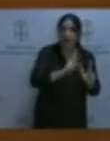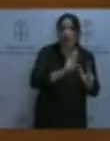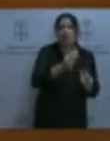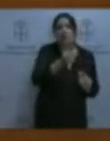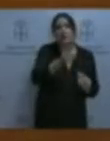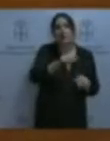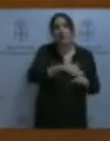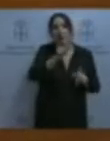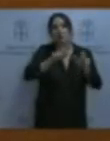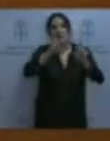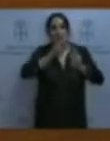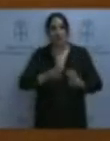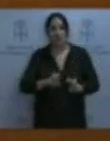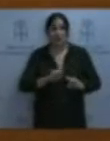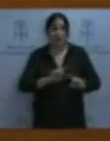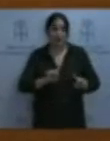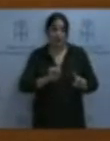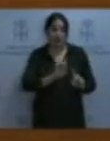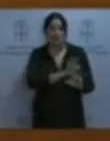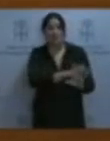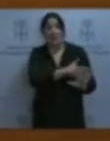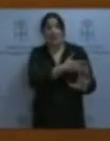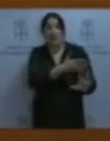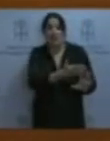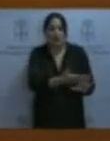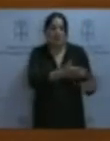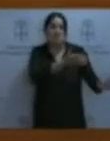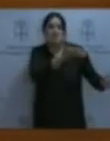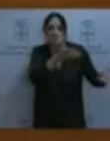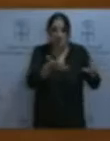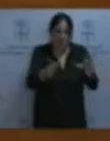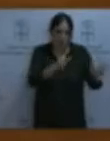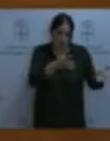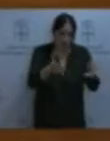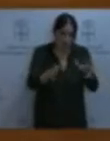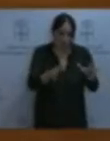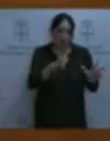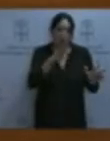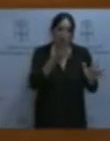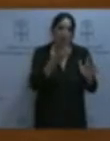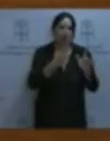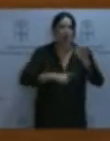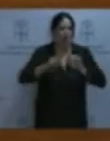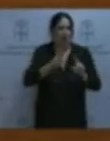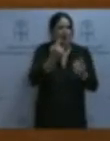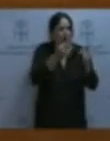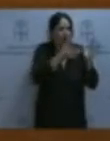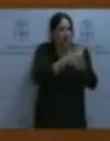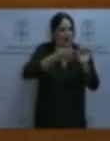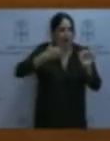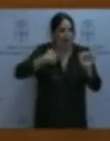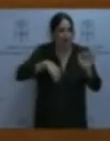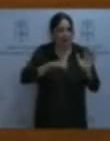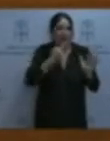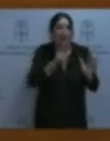para los investigadores. Hasta aquí, más o menos, y digo más o menos porque ya he comentado algunos de los problemas, podemos decir